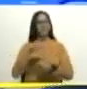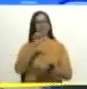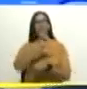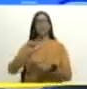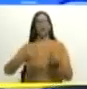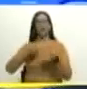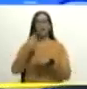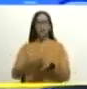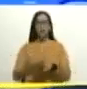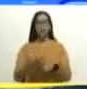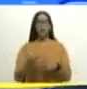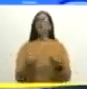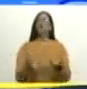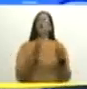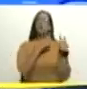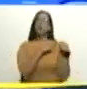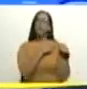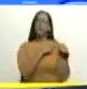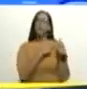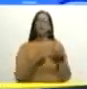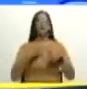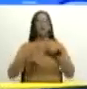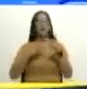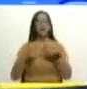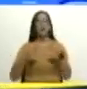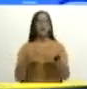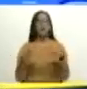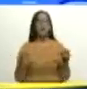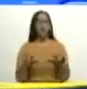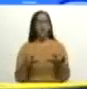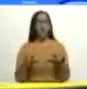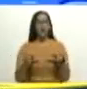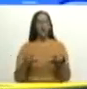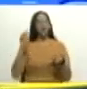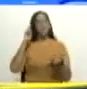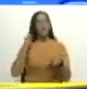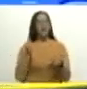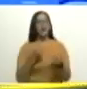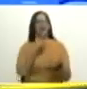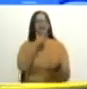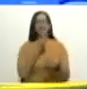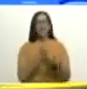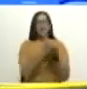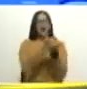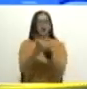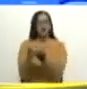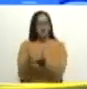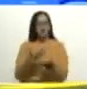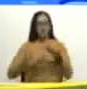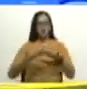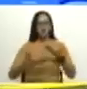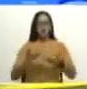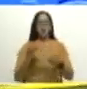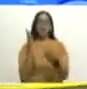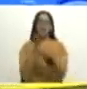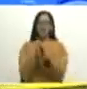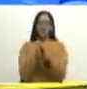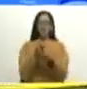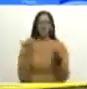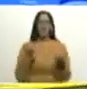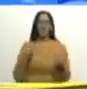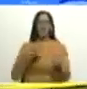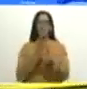viene con los representantes, con los productores del área para facilitar y agilizar este registro. Ya tenemos en